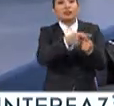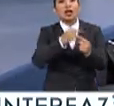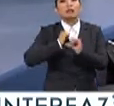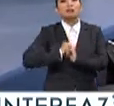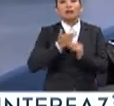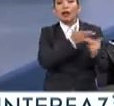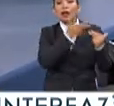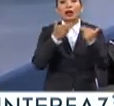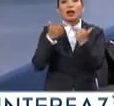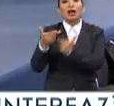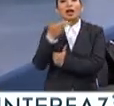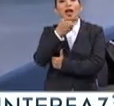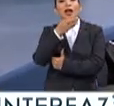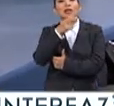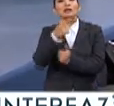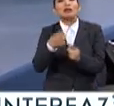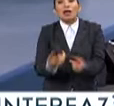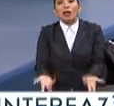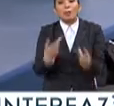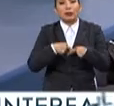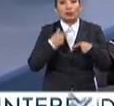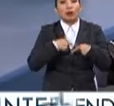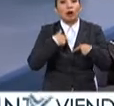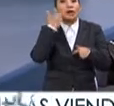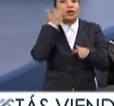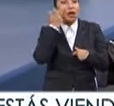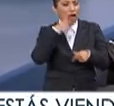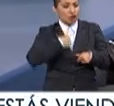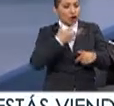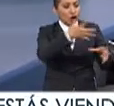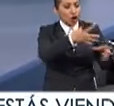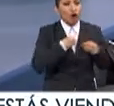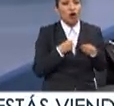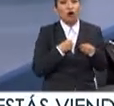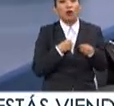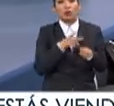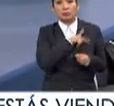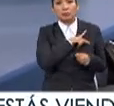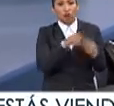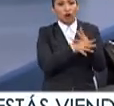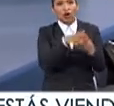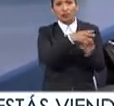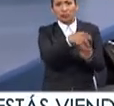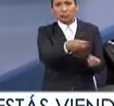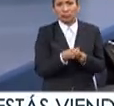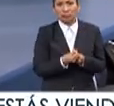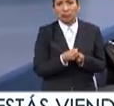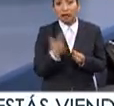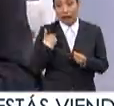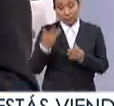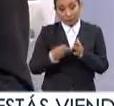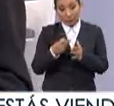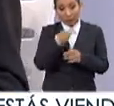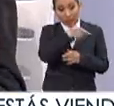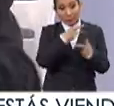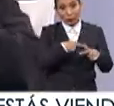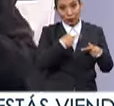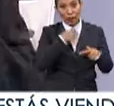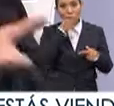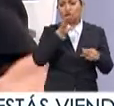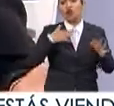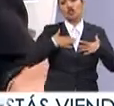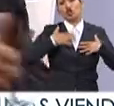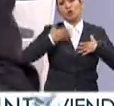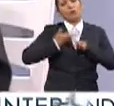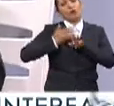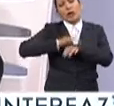el heredero o los herederos y si ni siquiera adjudicarse es otra cosa legalmente hay muchos recursos de mucha gente para decir que